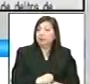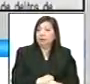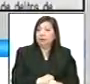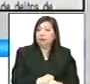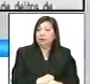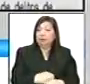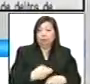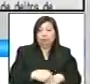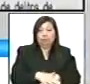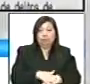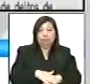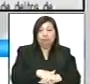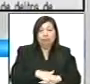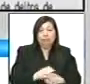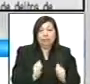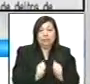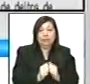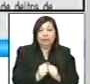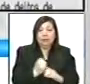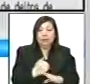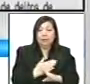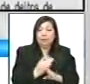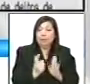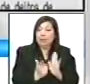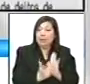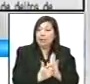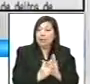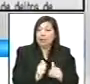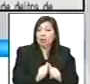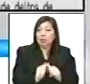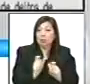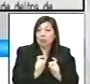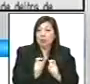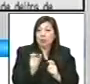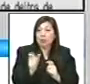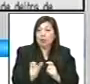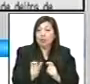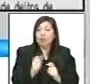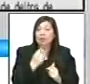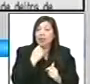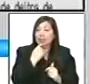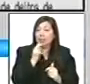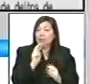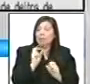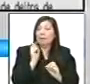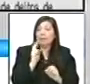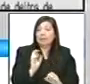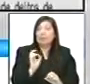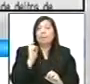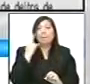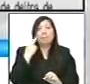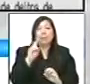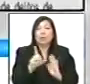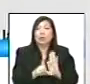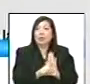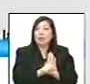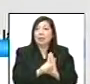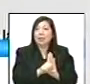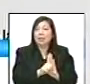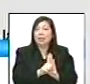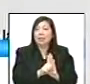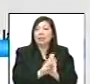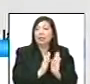mediante un proceso electoral organizado conforme a ley. El número de congresistas se determina por ley, bajo los criterios